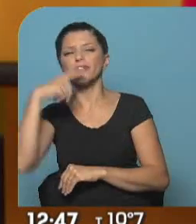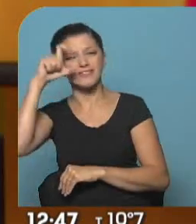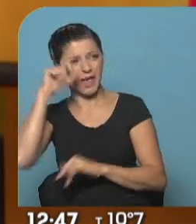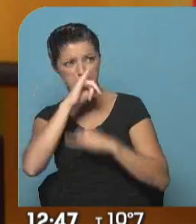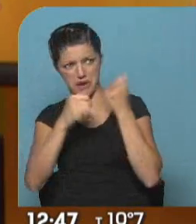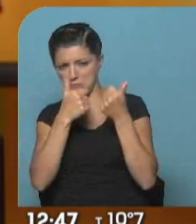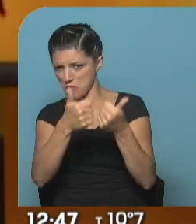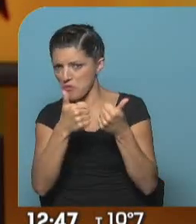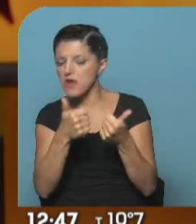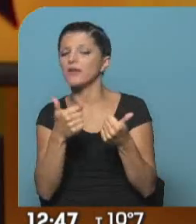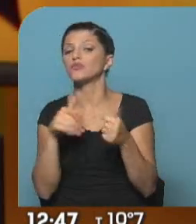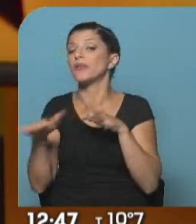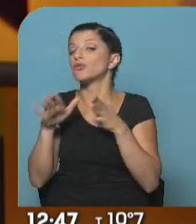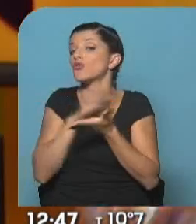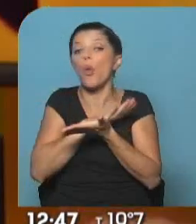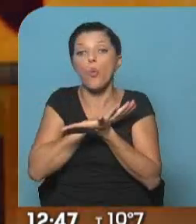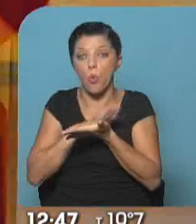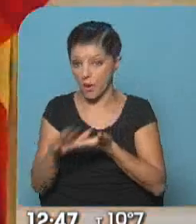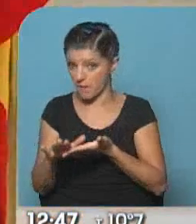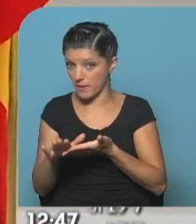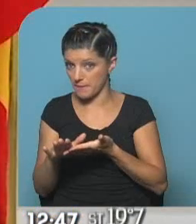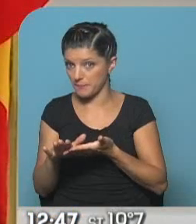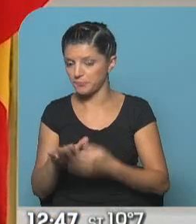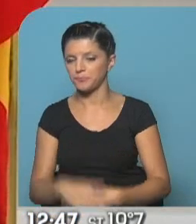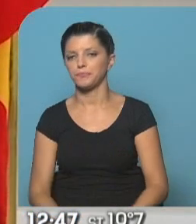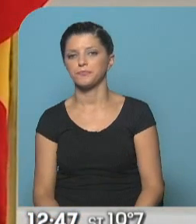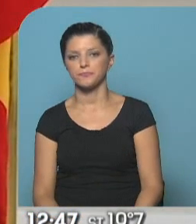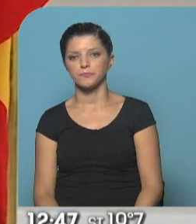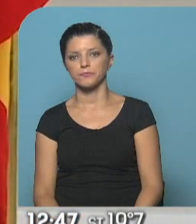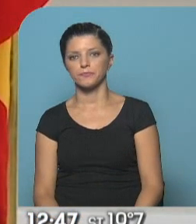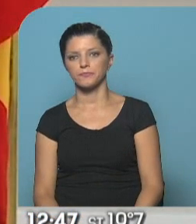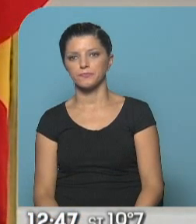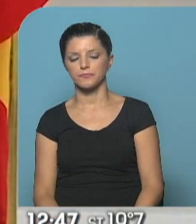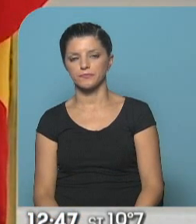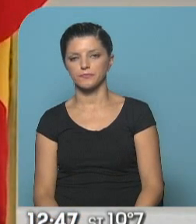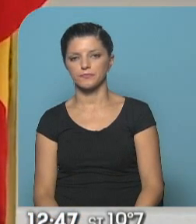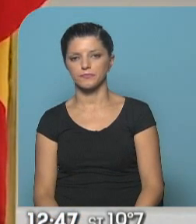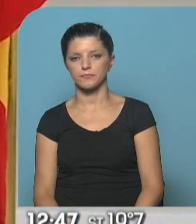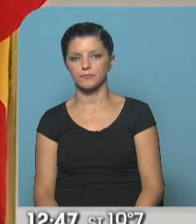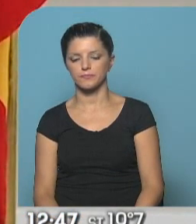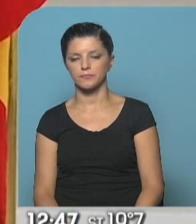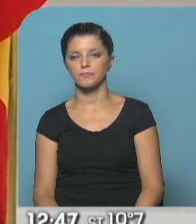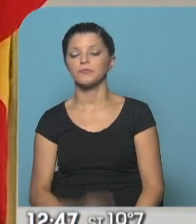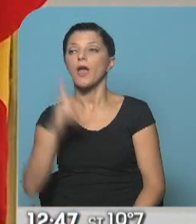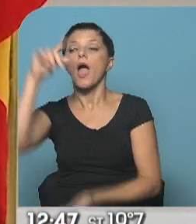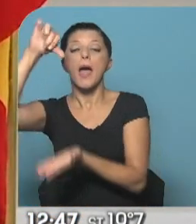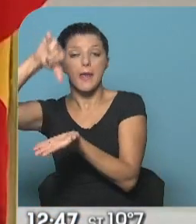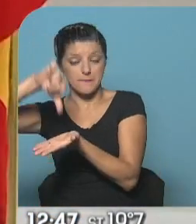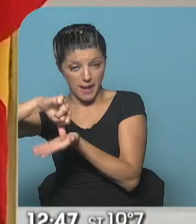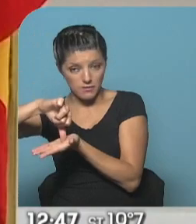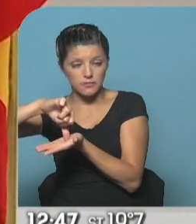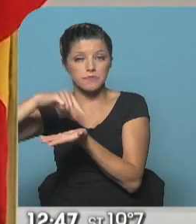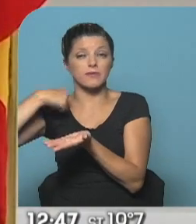nueva en un país que valora la previsibilidad y